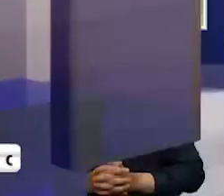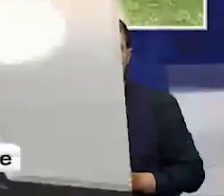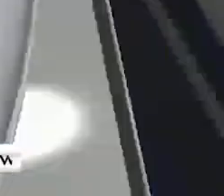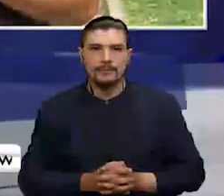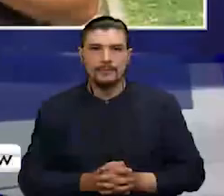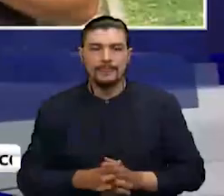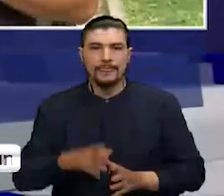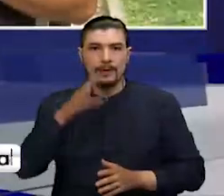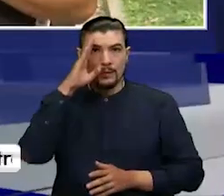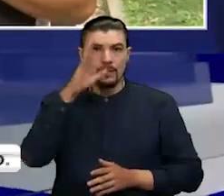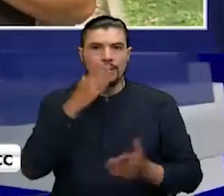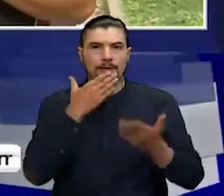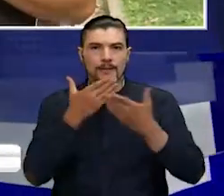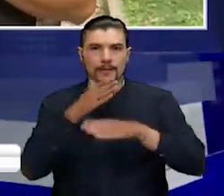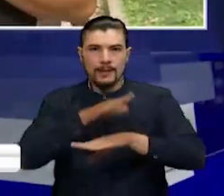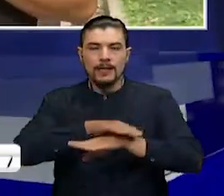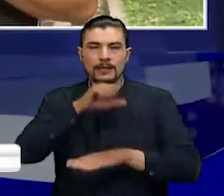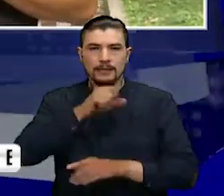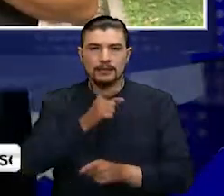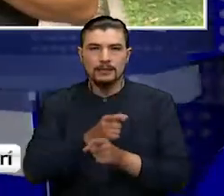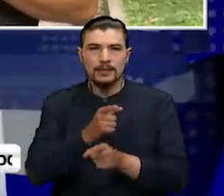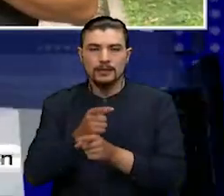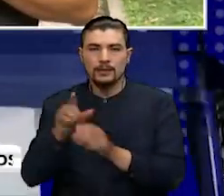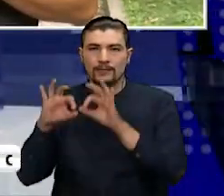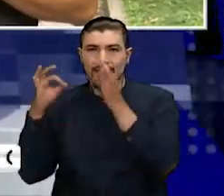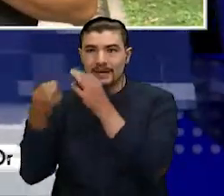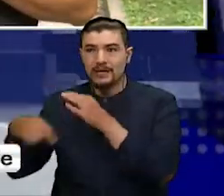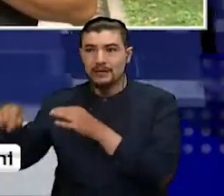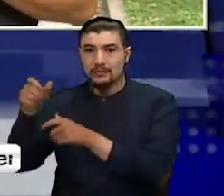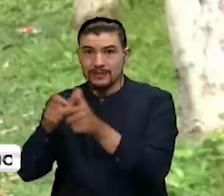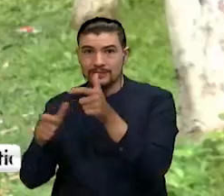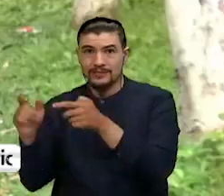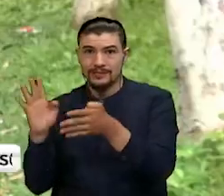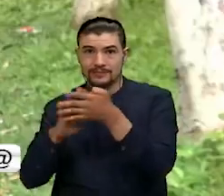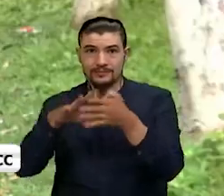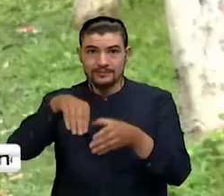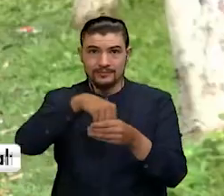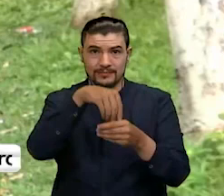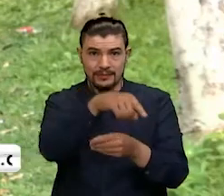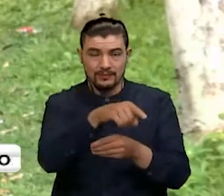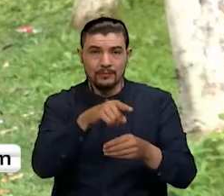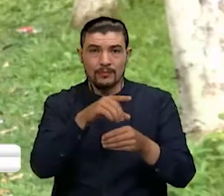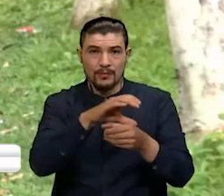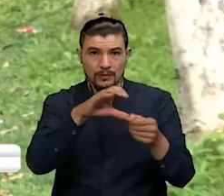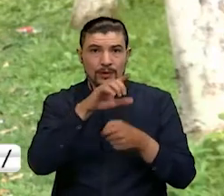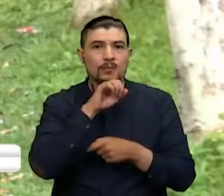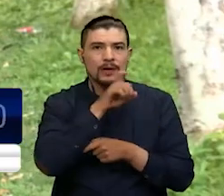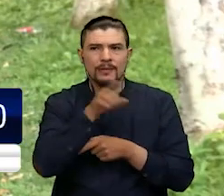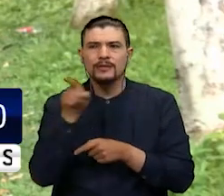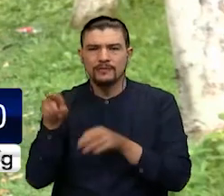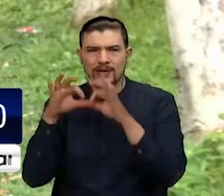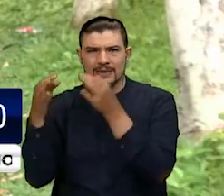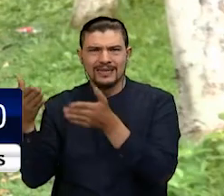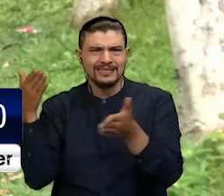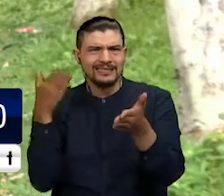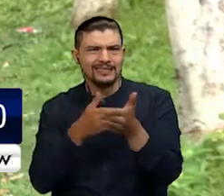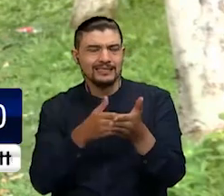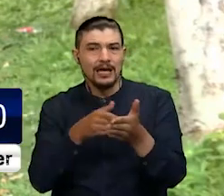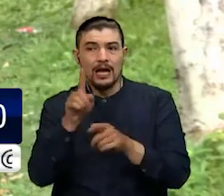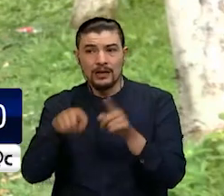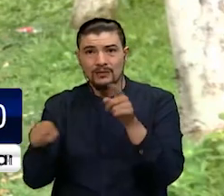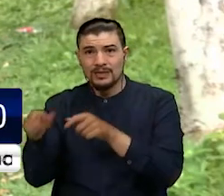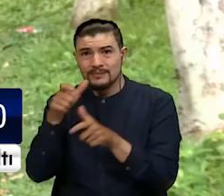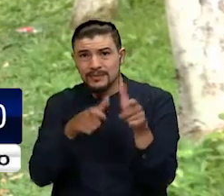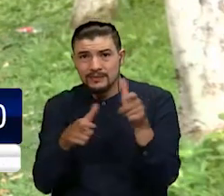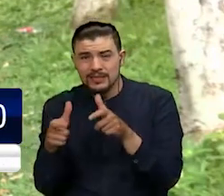buenas tardes pues la denuncia es concreta por parte de los familiares de los internos de la cárcel modelo de bucaramanga varios reclusos